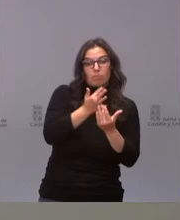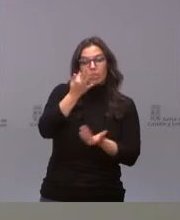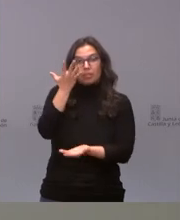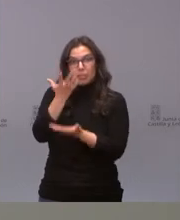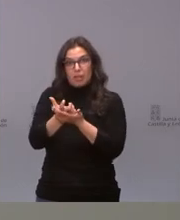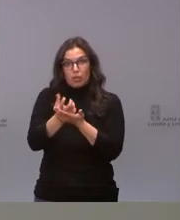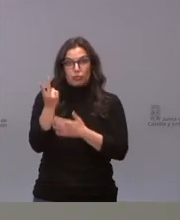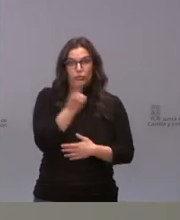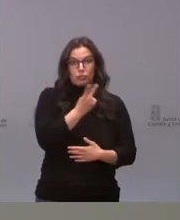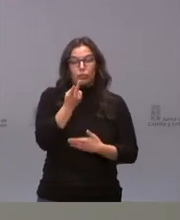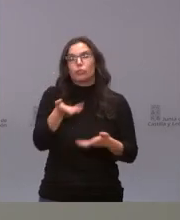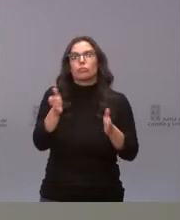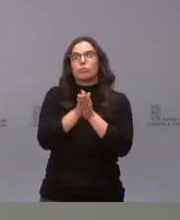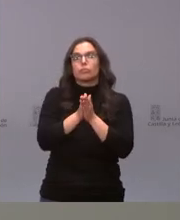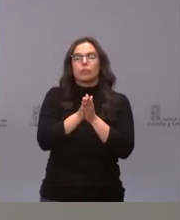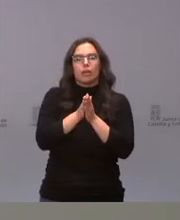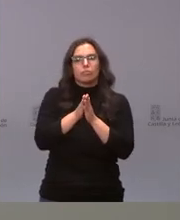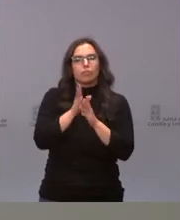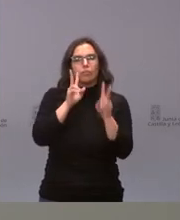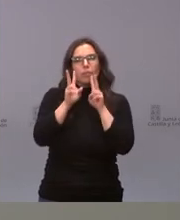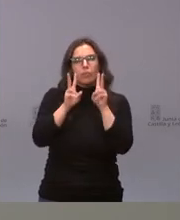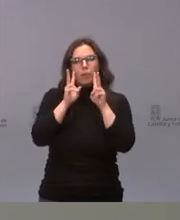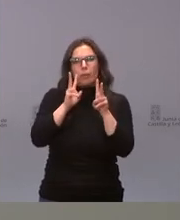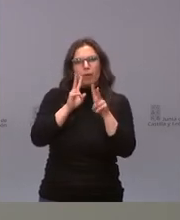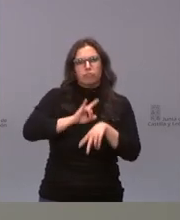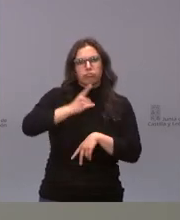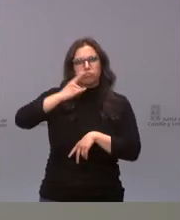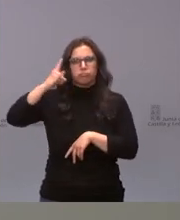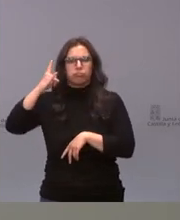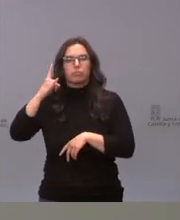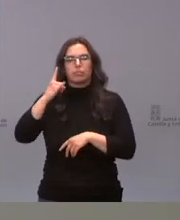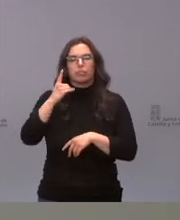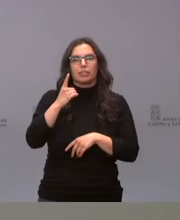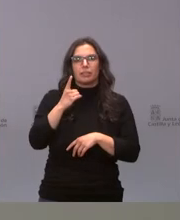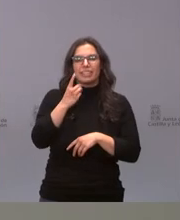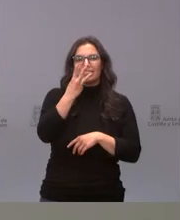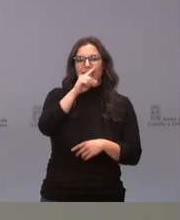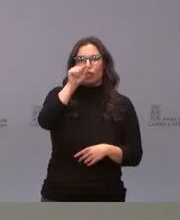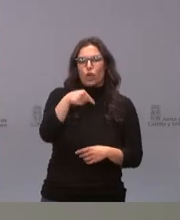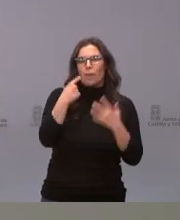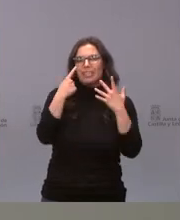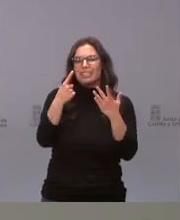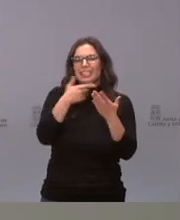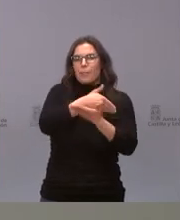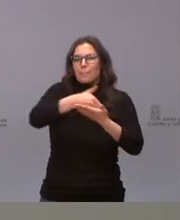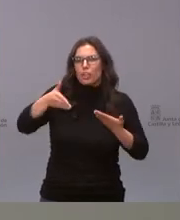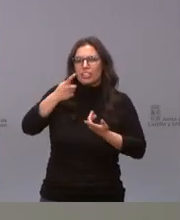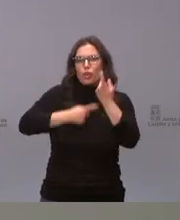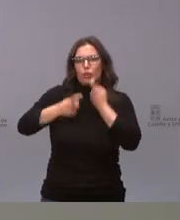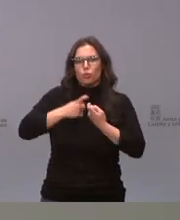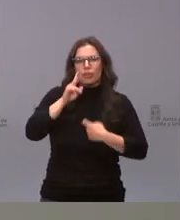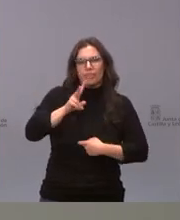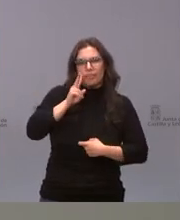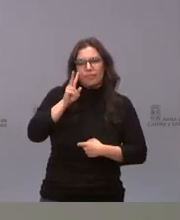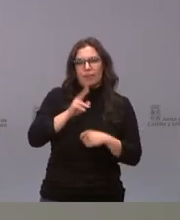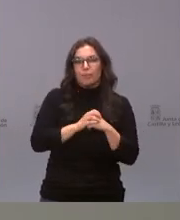Conecta, las consultas crecieron exponencialmente hasta superar 3,6 millones de consultas. En